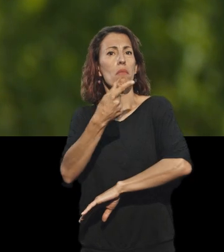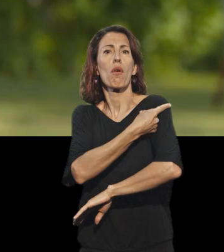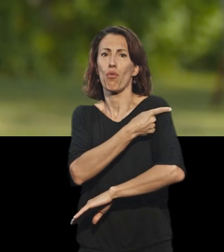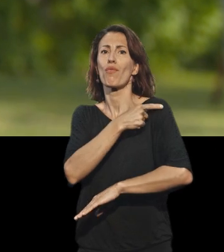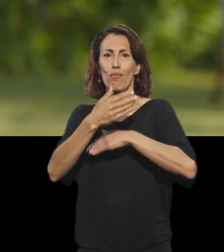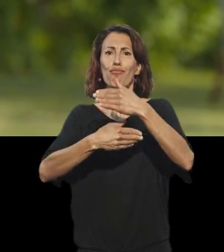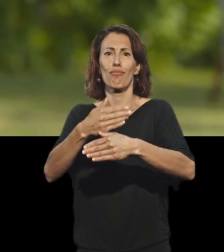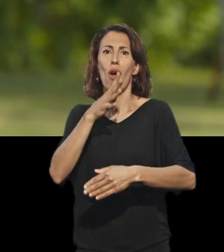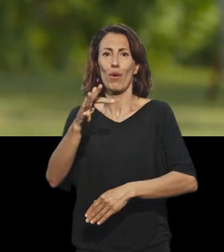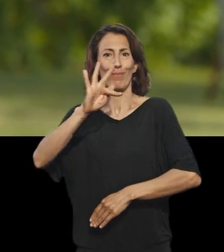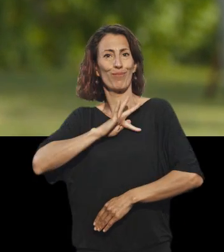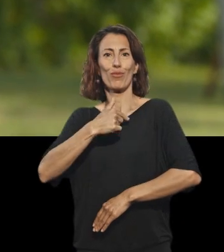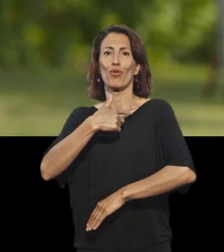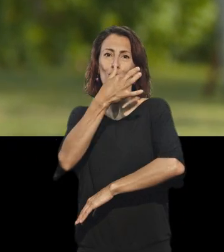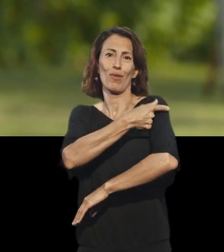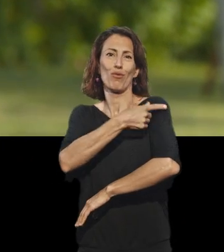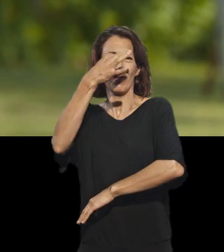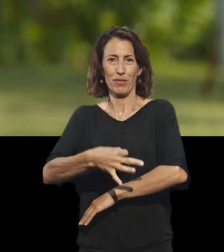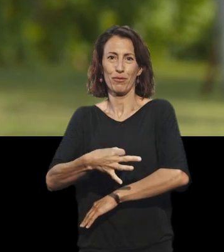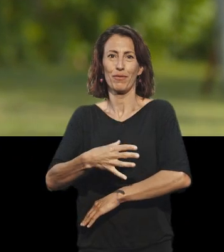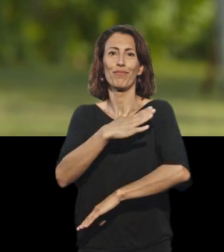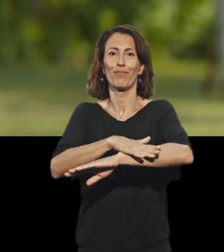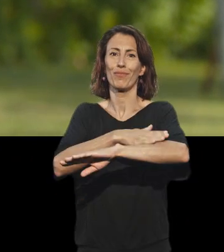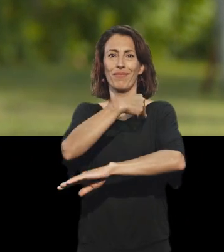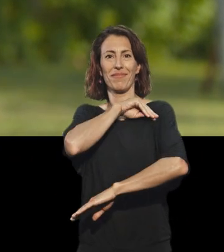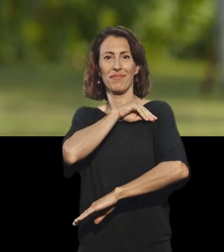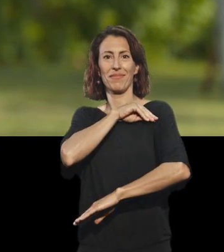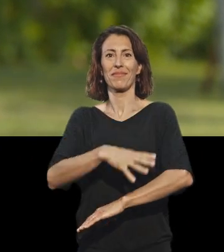funciona ahora nos toca a nosotros lleva báculo seguro gobierno de españa